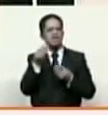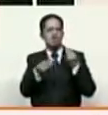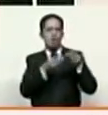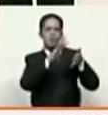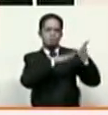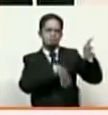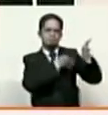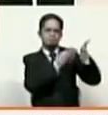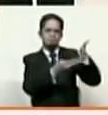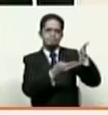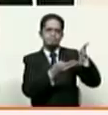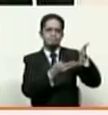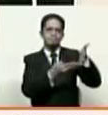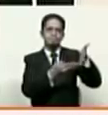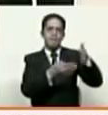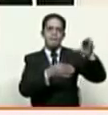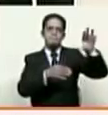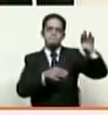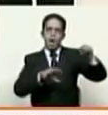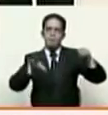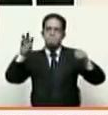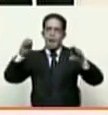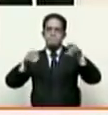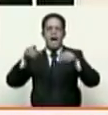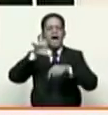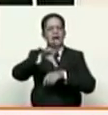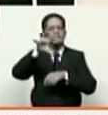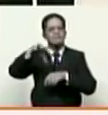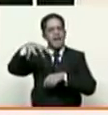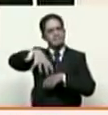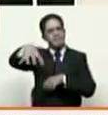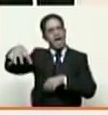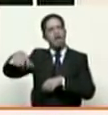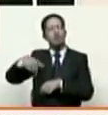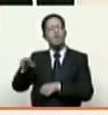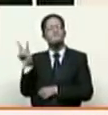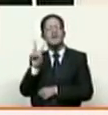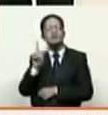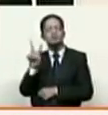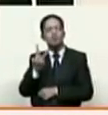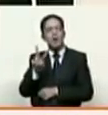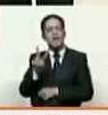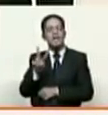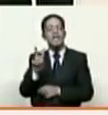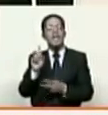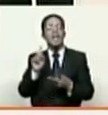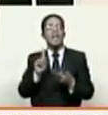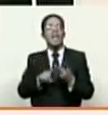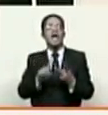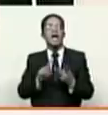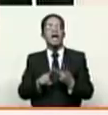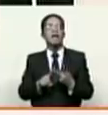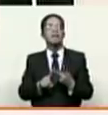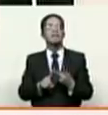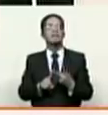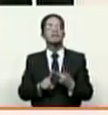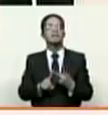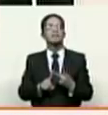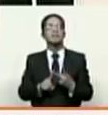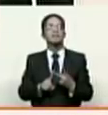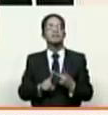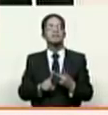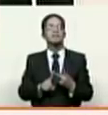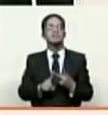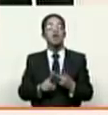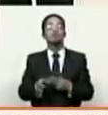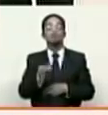forma equitativa entre todos los estados, y donde todavía tenemos un sector